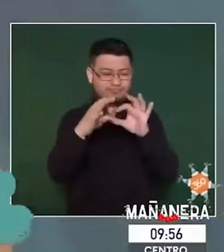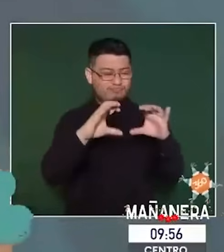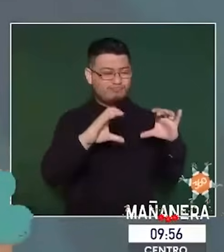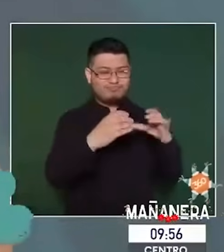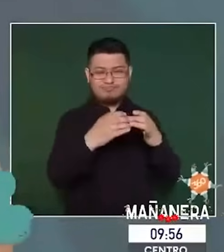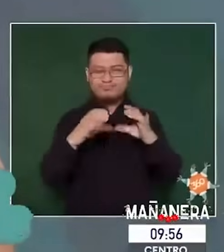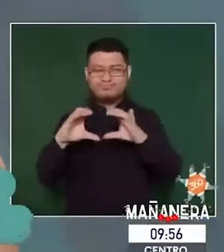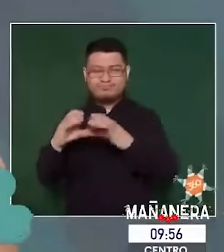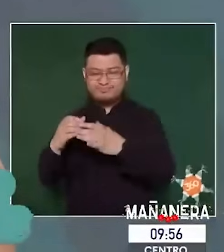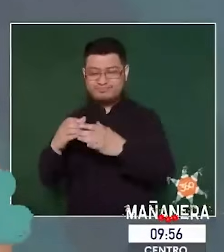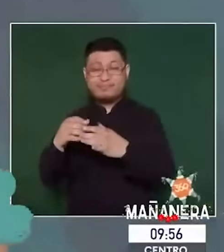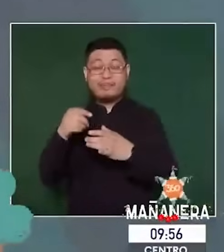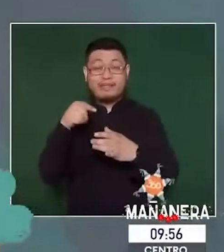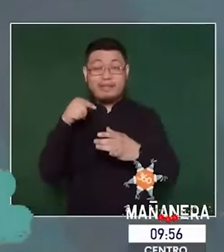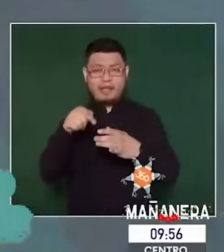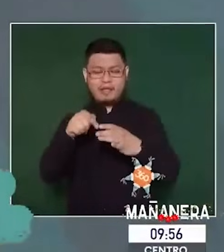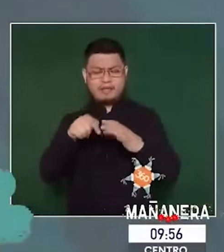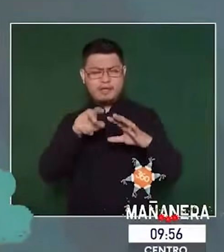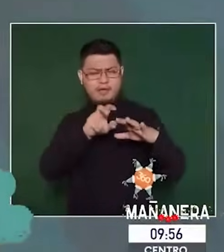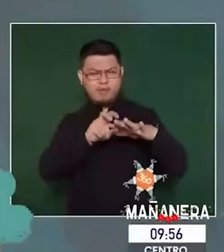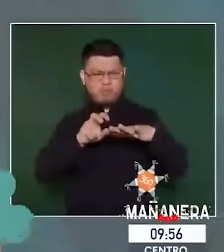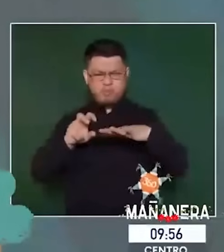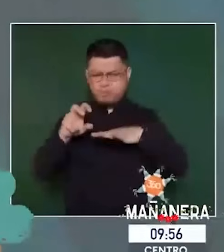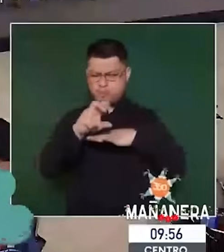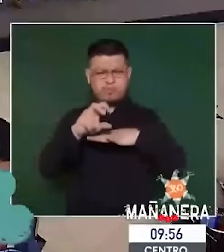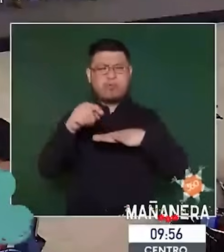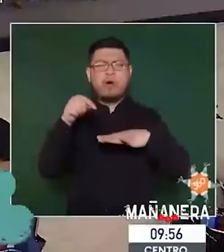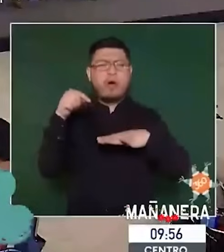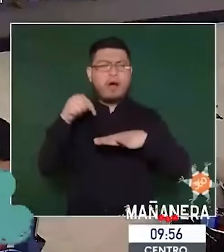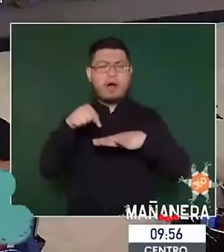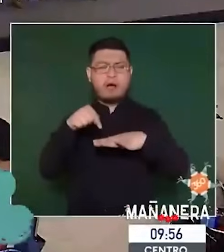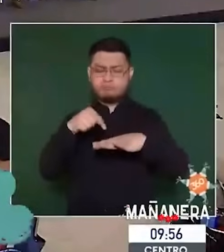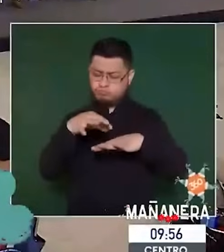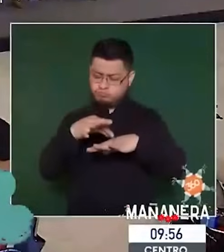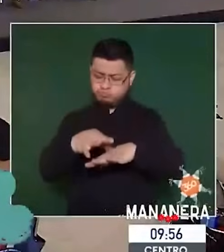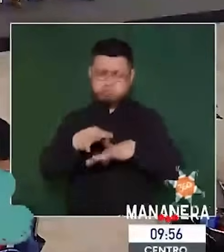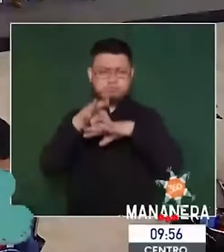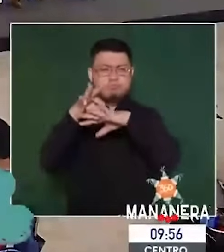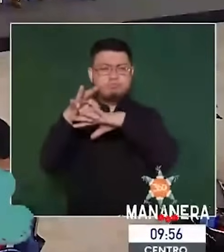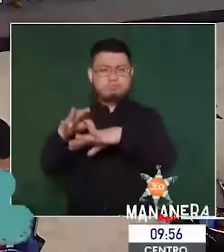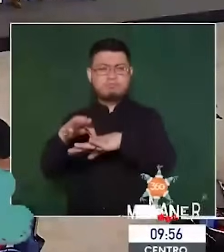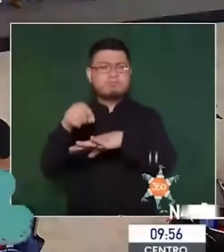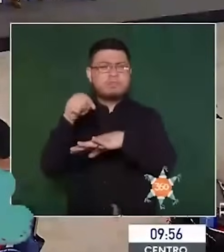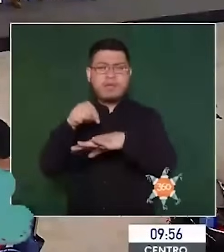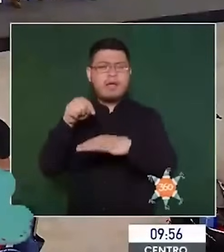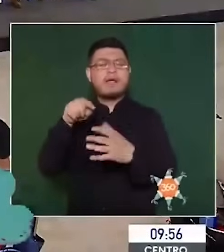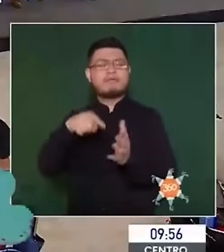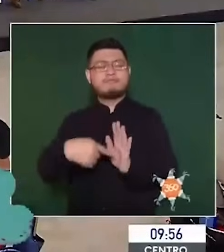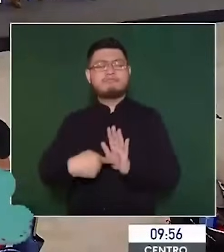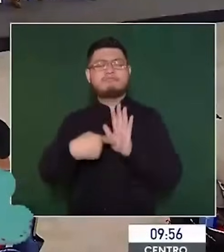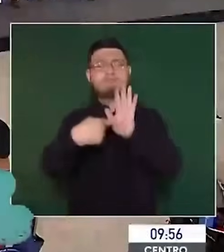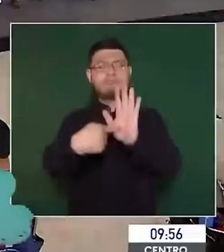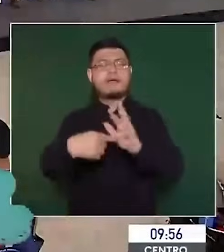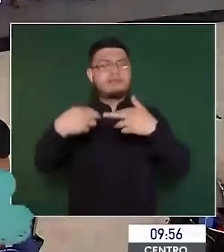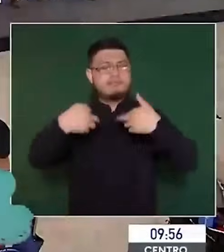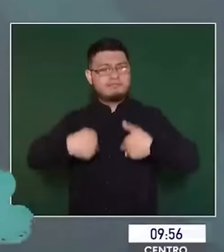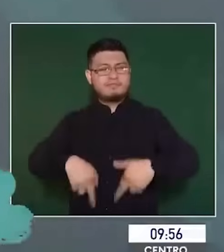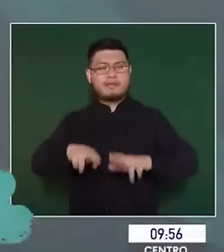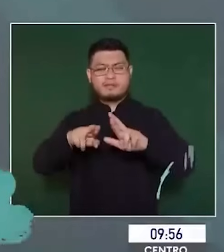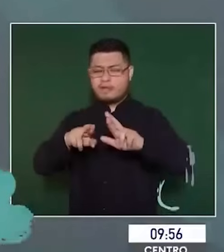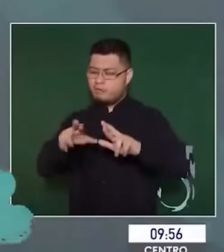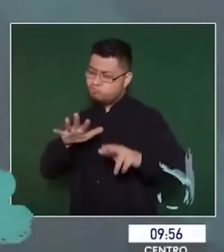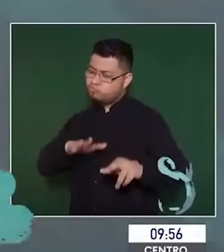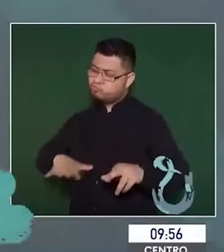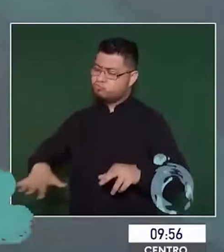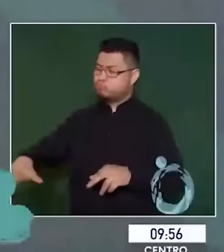Este jaguar rodante está vivo, lleva en su interior el trabajo y el esfuerzo de